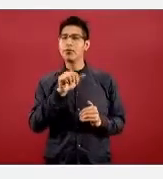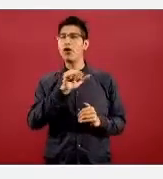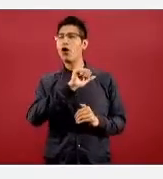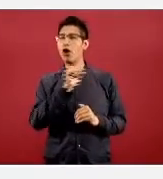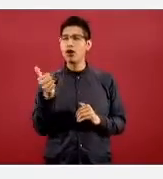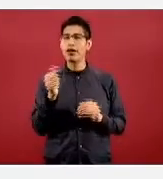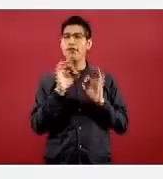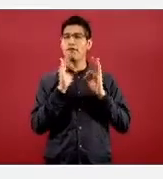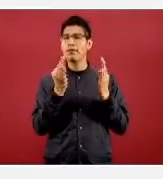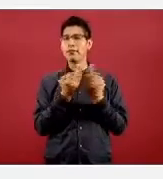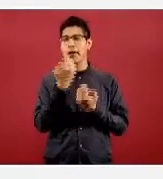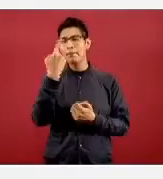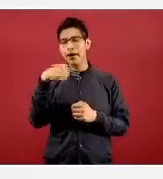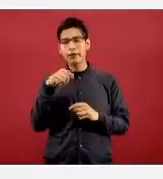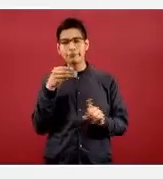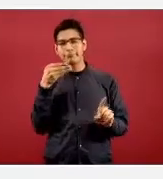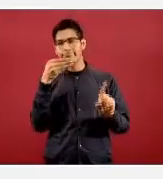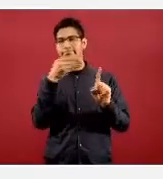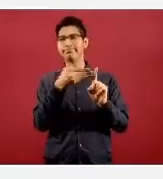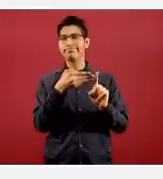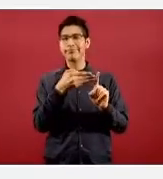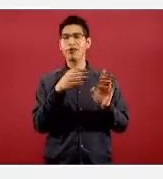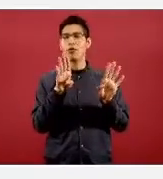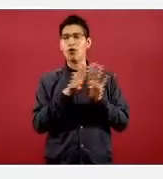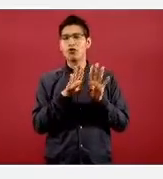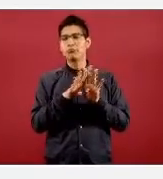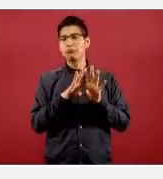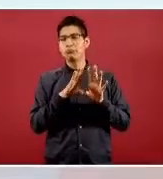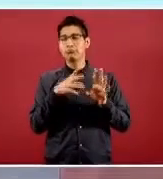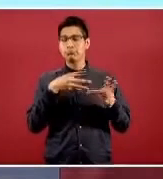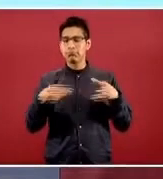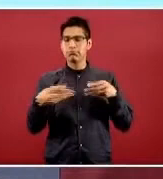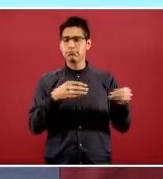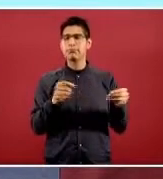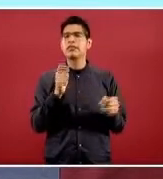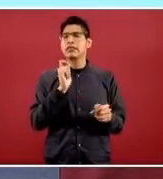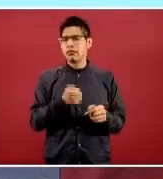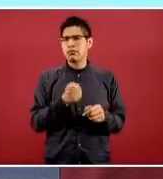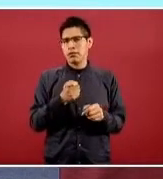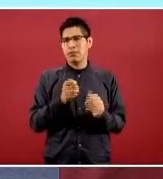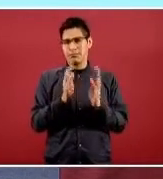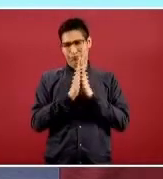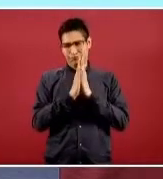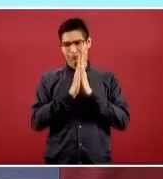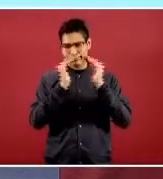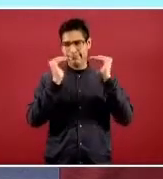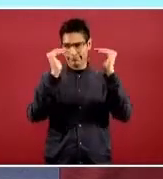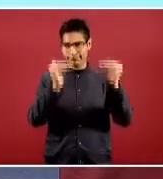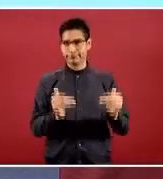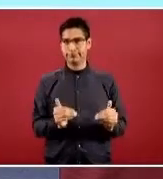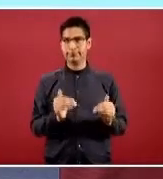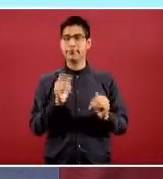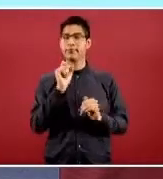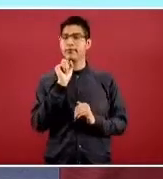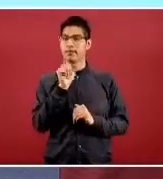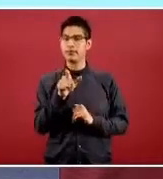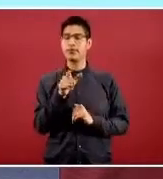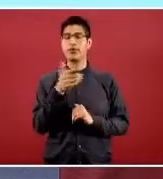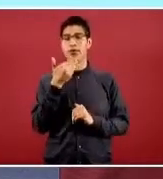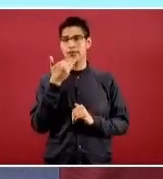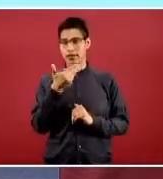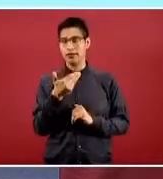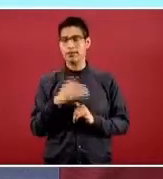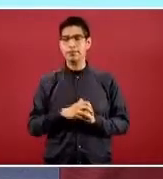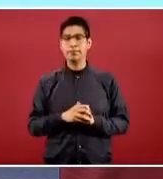visualizar cómo se ha estado llevando a cabo la transmisión. Si me permiten la siguiente diapositiva. Muy bien. Podemos